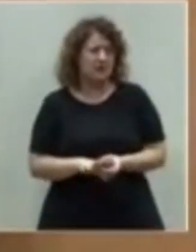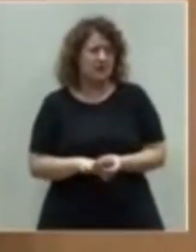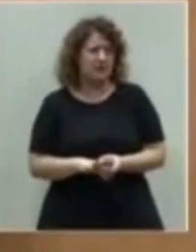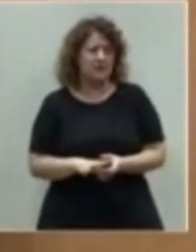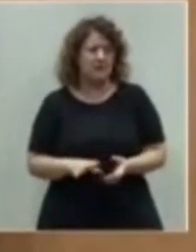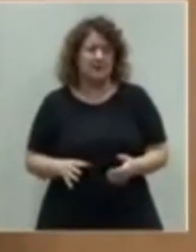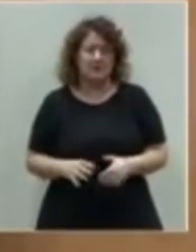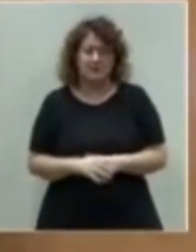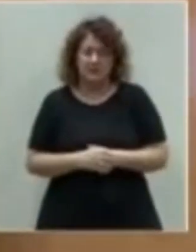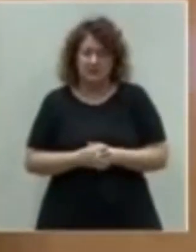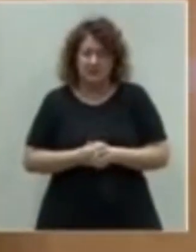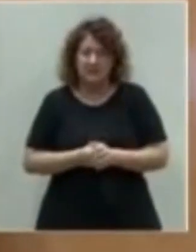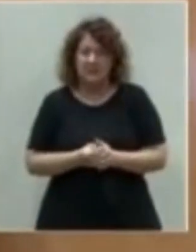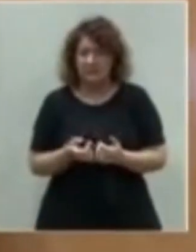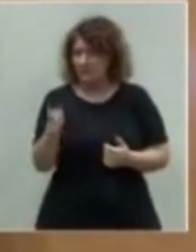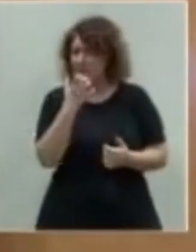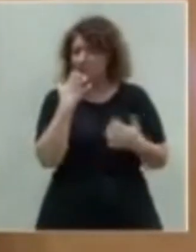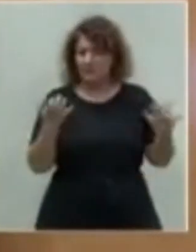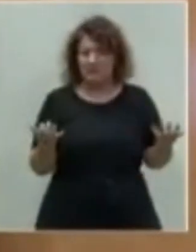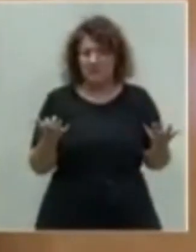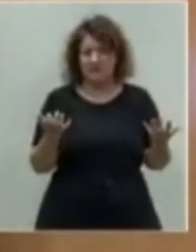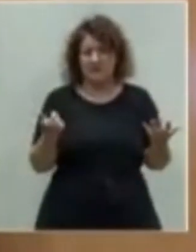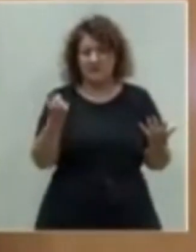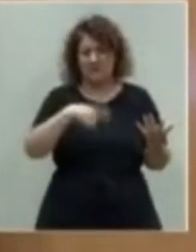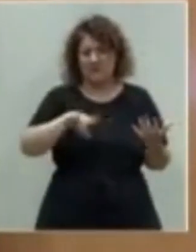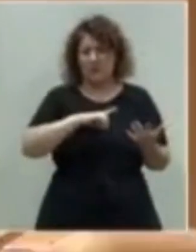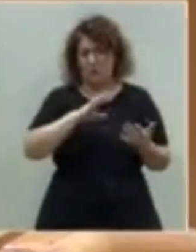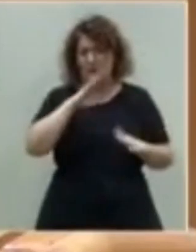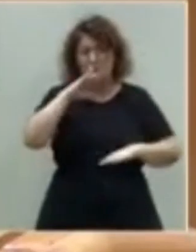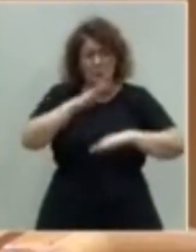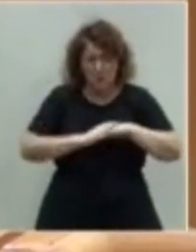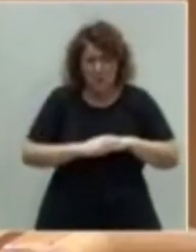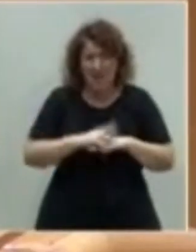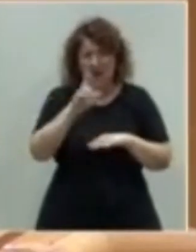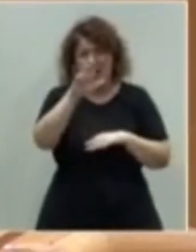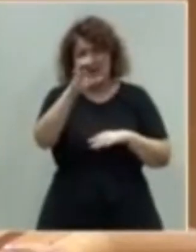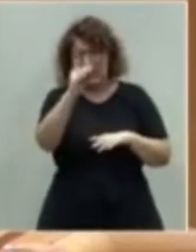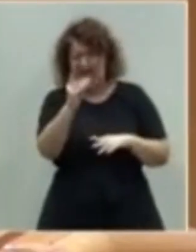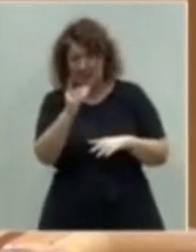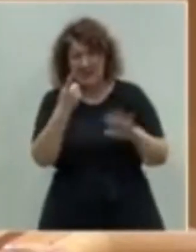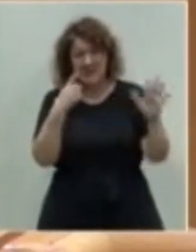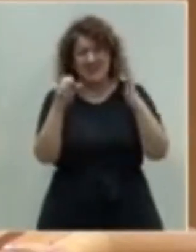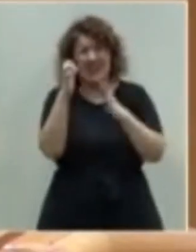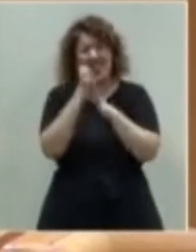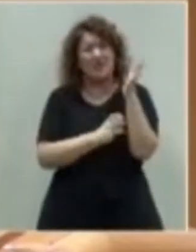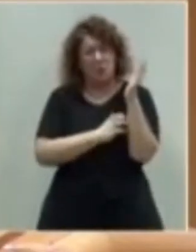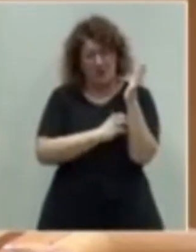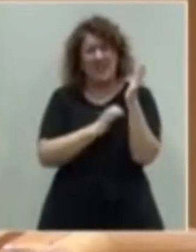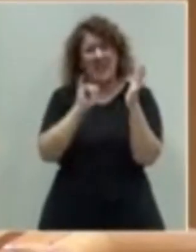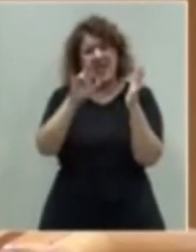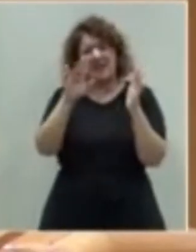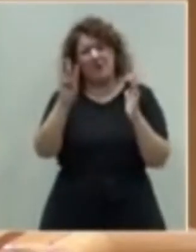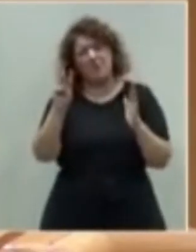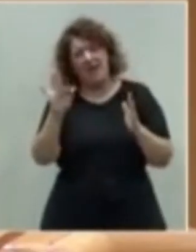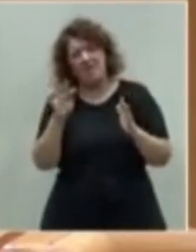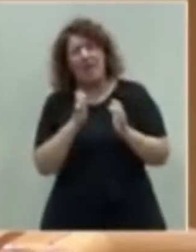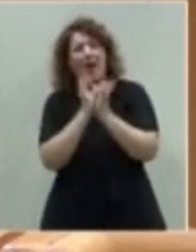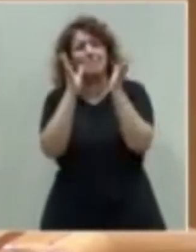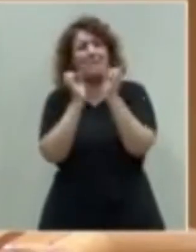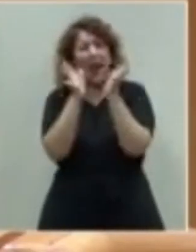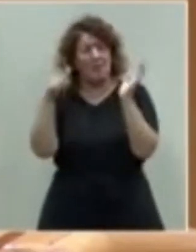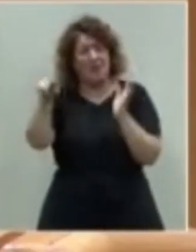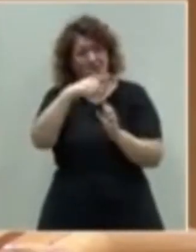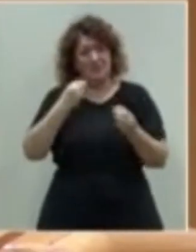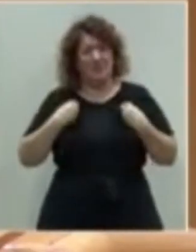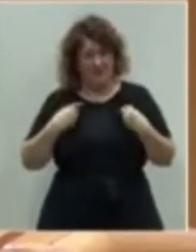Ese es derecho de los canarios. Le he dicho, cumpla el REF. Cumpla con el 60% de descuento de IRPF para los palmeros, que se aprobó